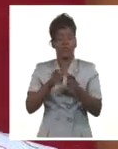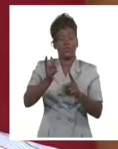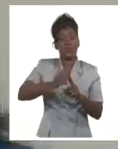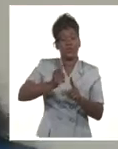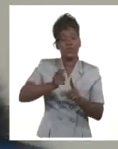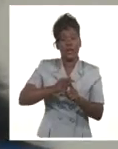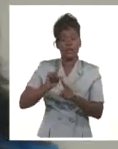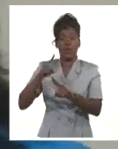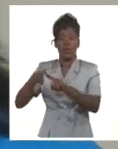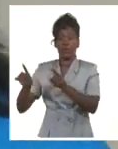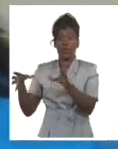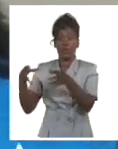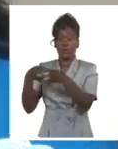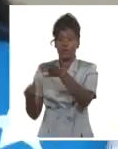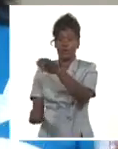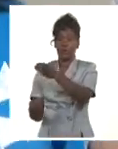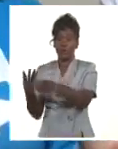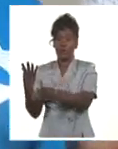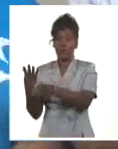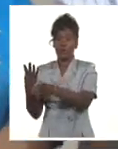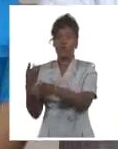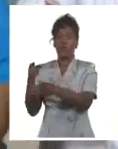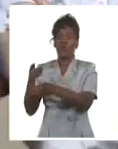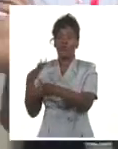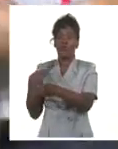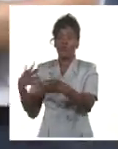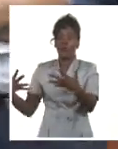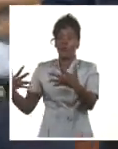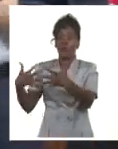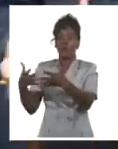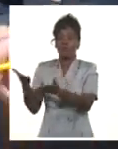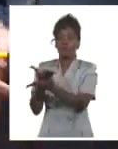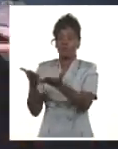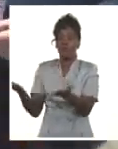la Fundación Instituto Sindical de Cooperación al